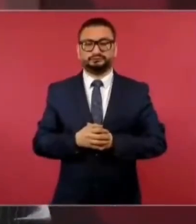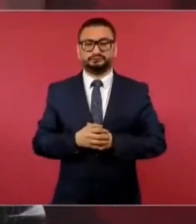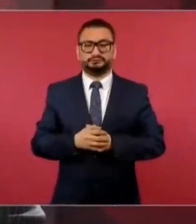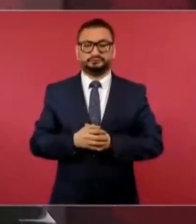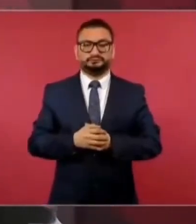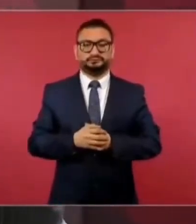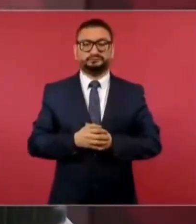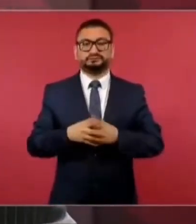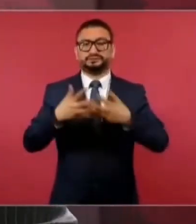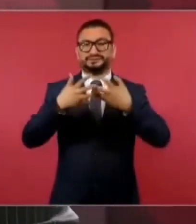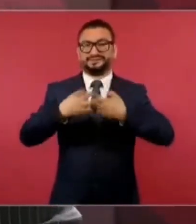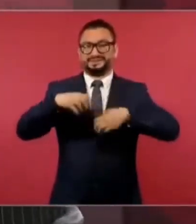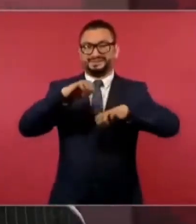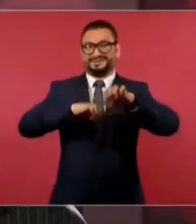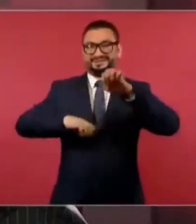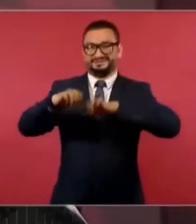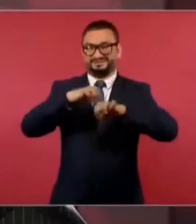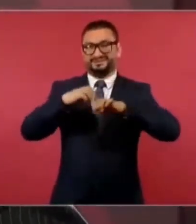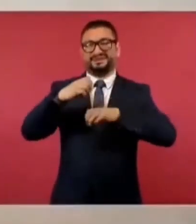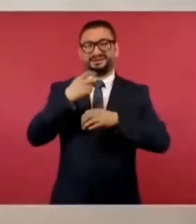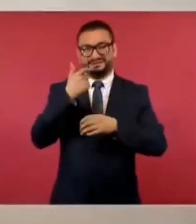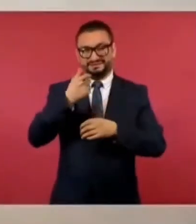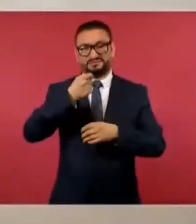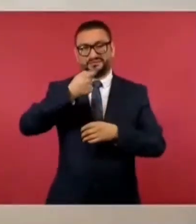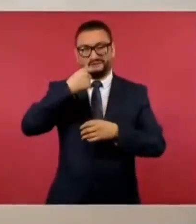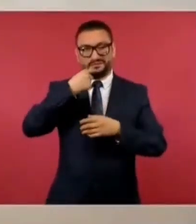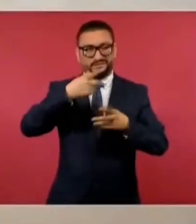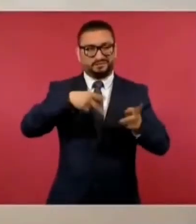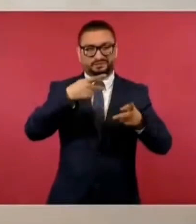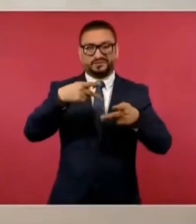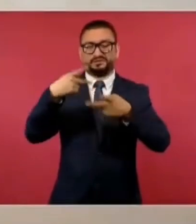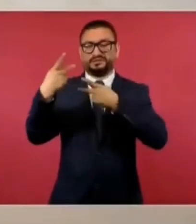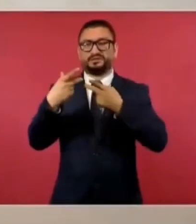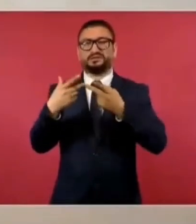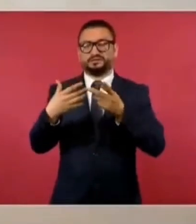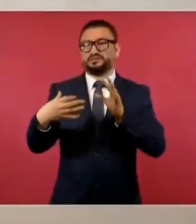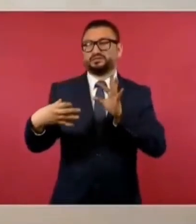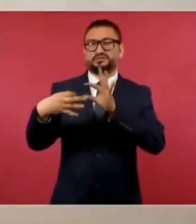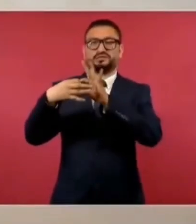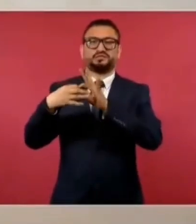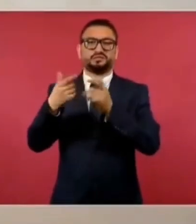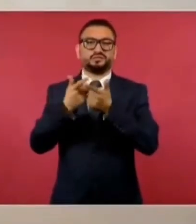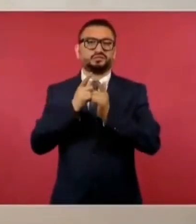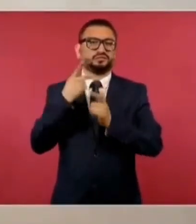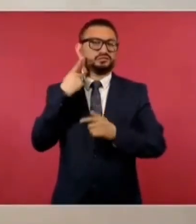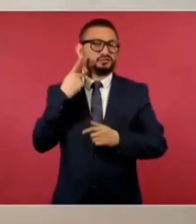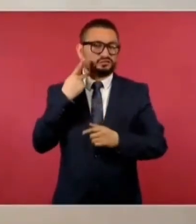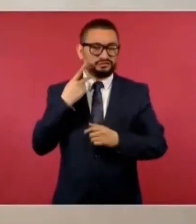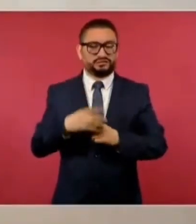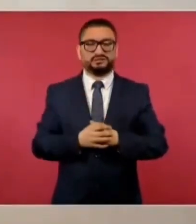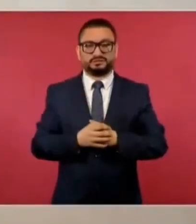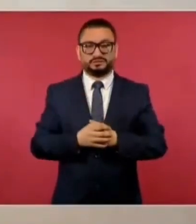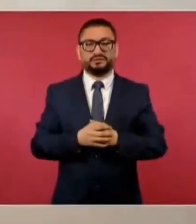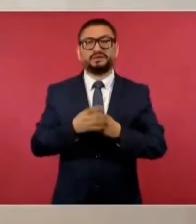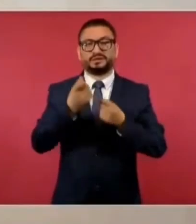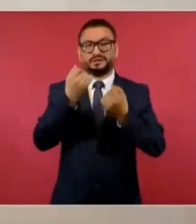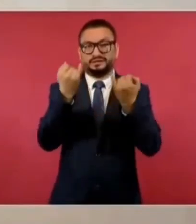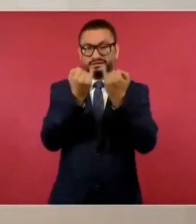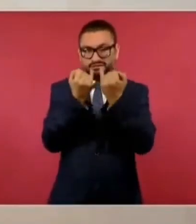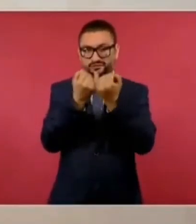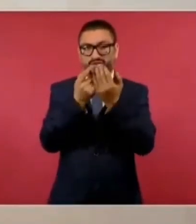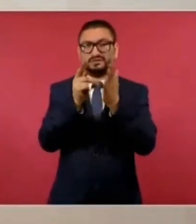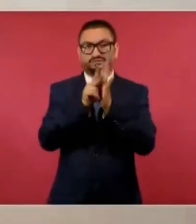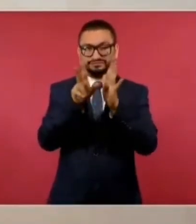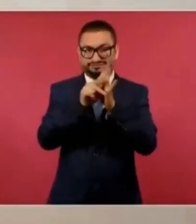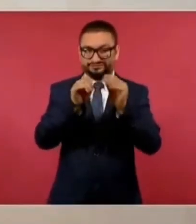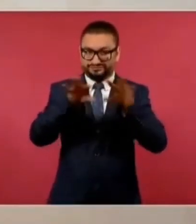Las empresas estas distribuidoras de medicamentos, vinculadas con políticos y con medios de comunicación,